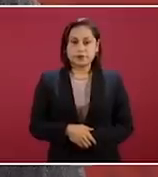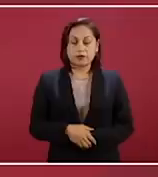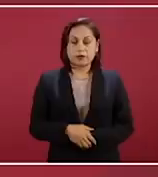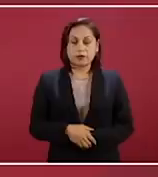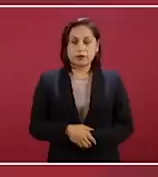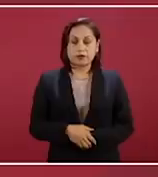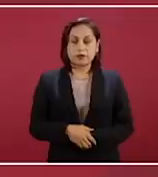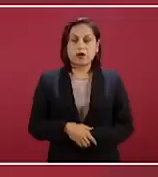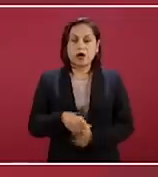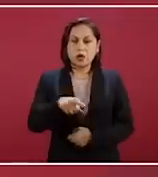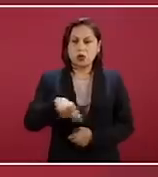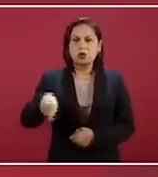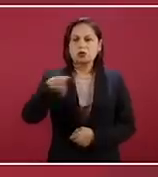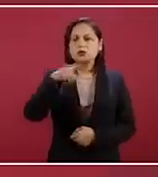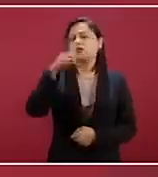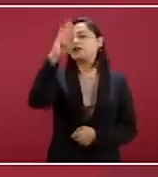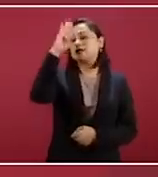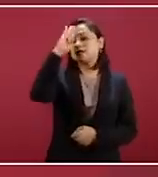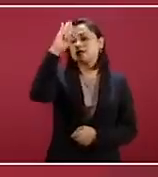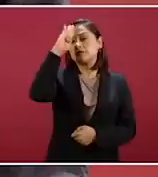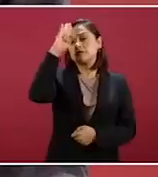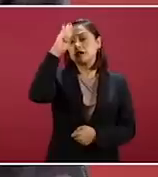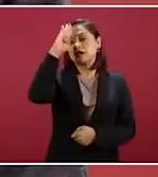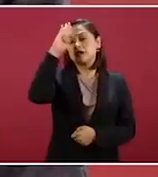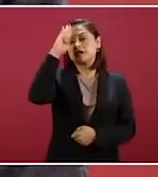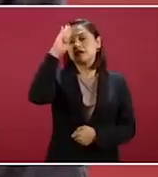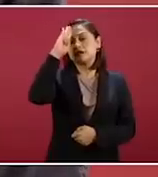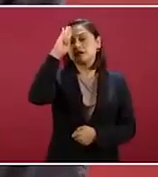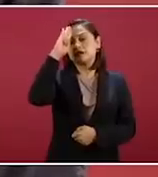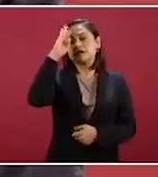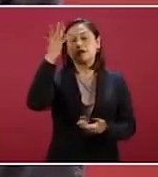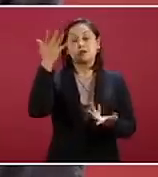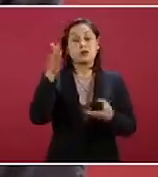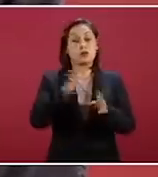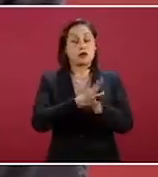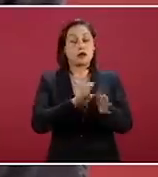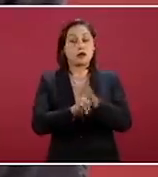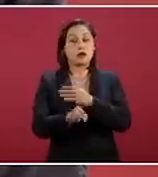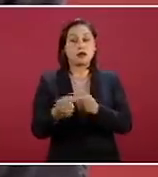en un año todos los adultos mayores de México